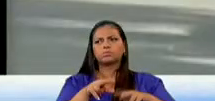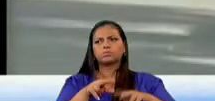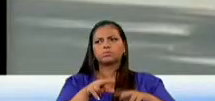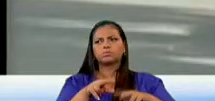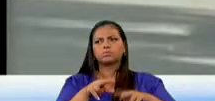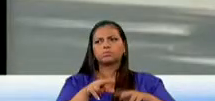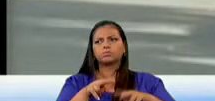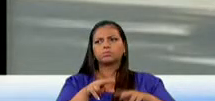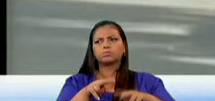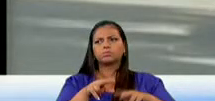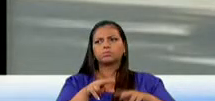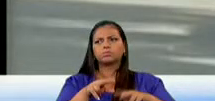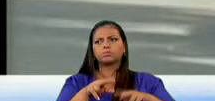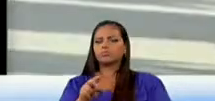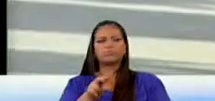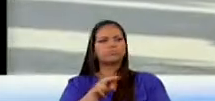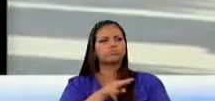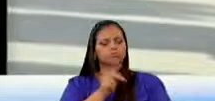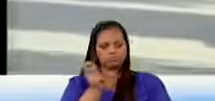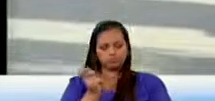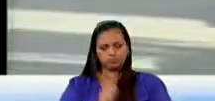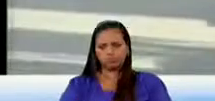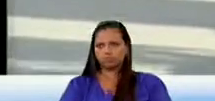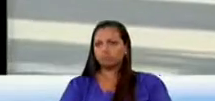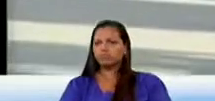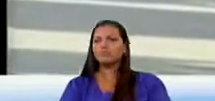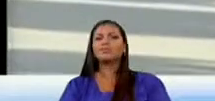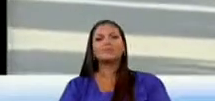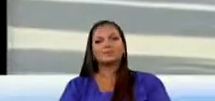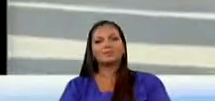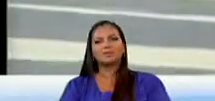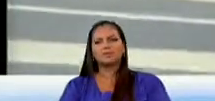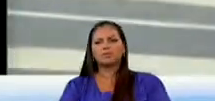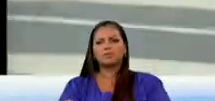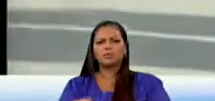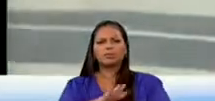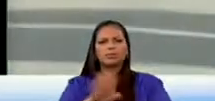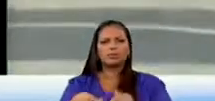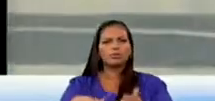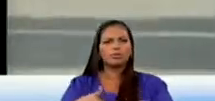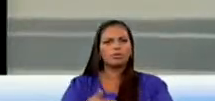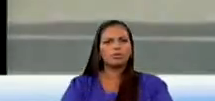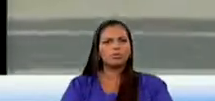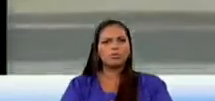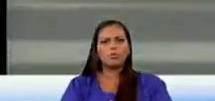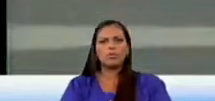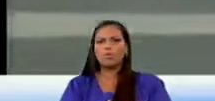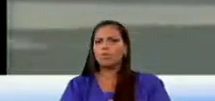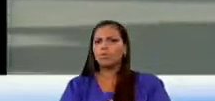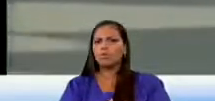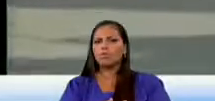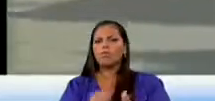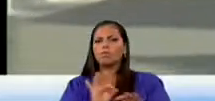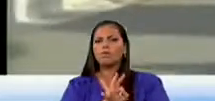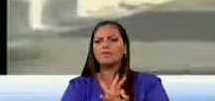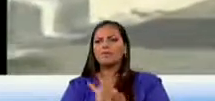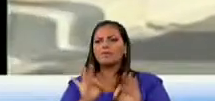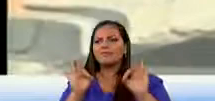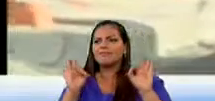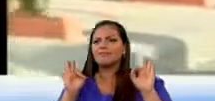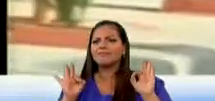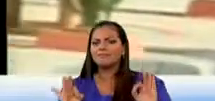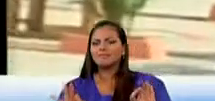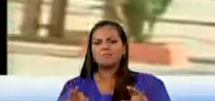demostraran, por ejemplo, una notable mejoría en los aspectos, como la limpieza del área, orden en aceras, soportales, viviendas y